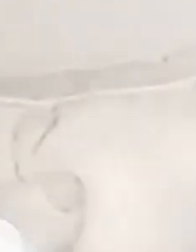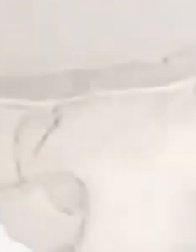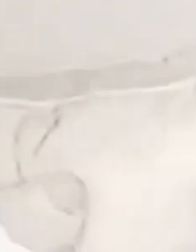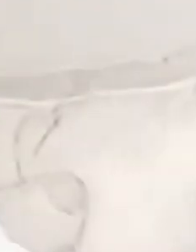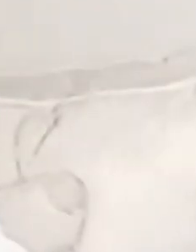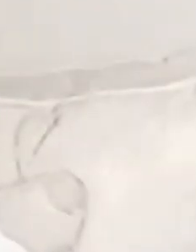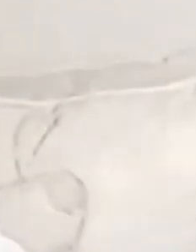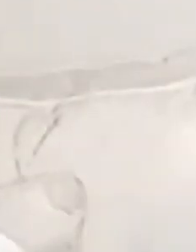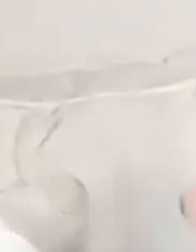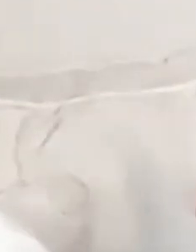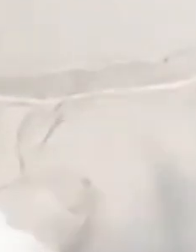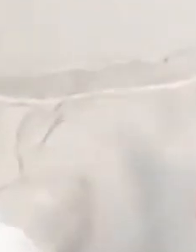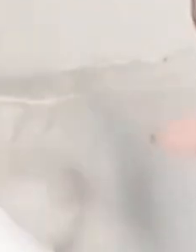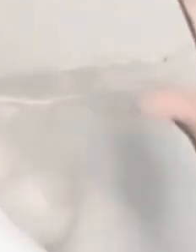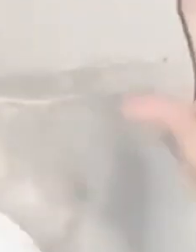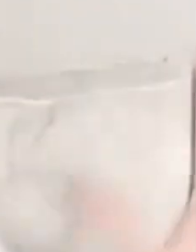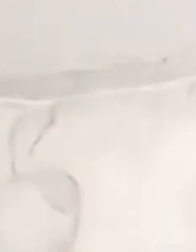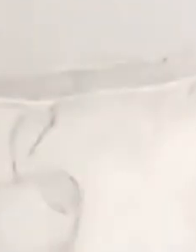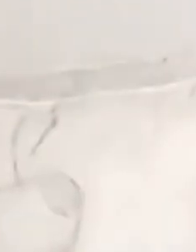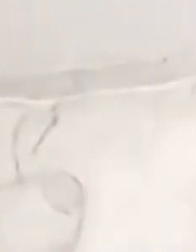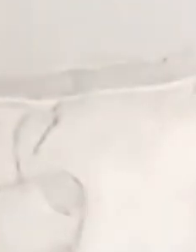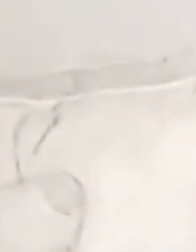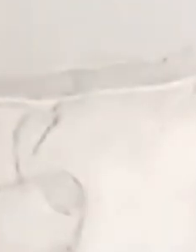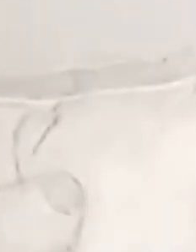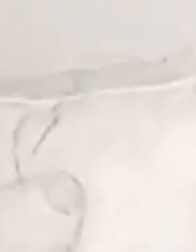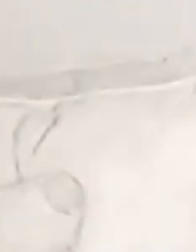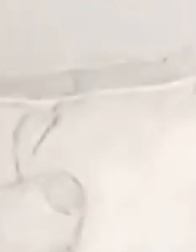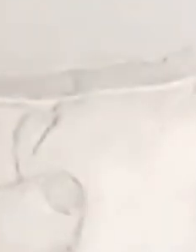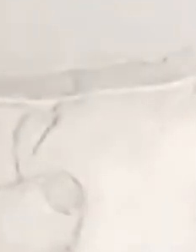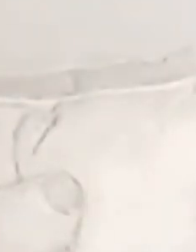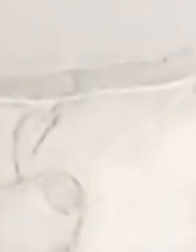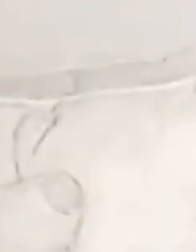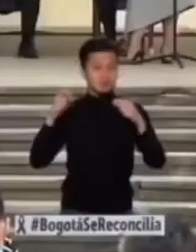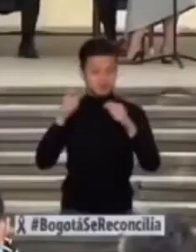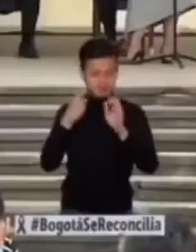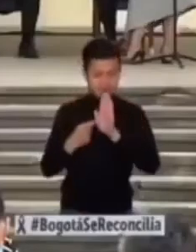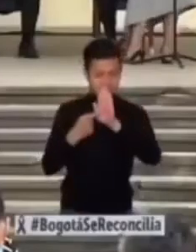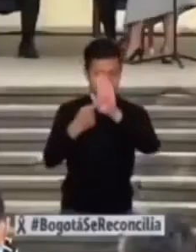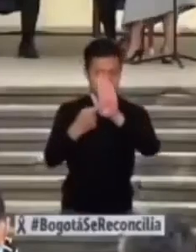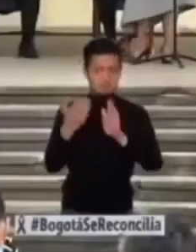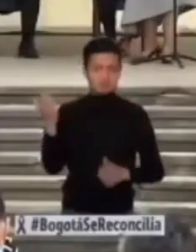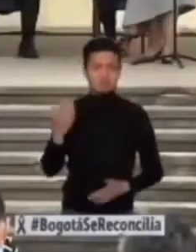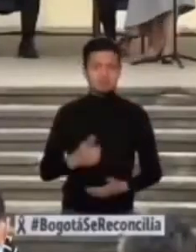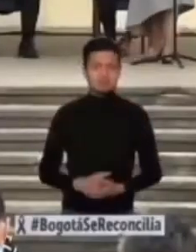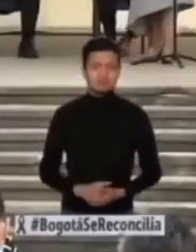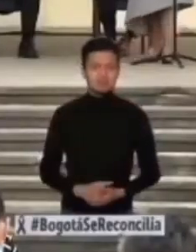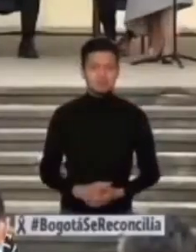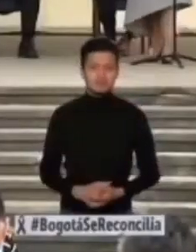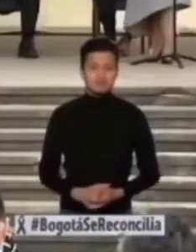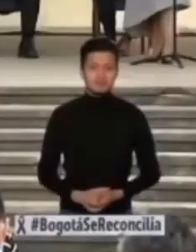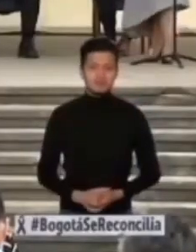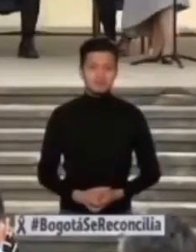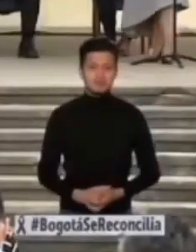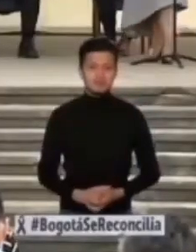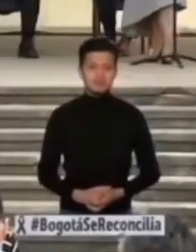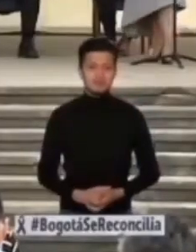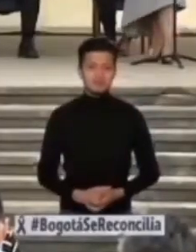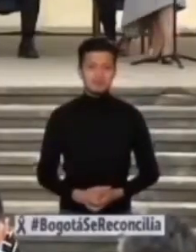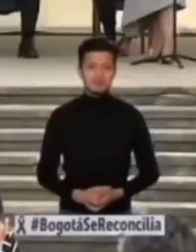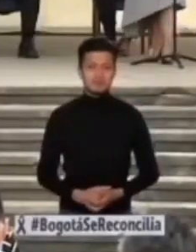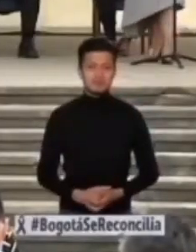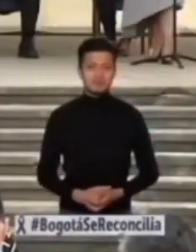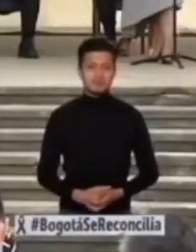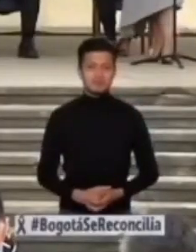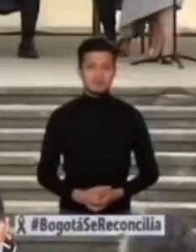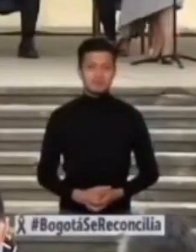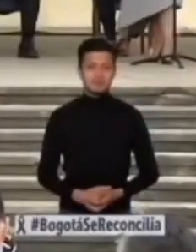o el man de la imagen dijo, ay no, yo soy más creativo que los 50 millones de pendejos que hay en Colombia. Y le dijo a uno, ves, pon eso. Claro.